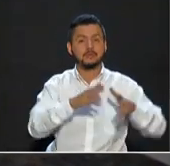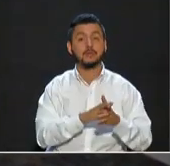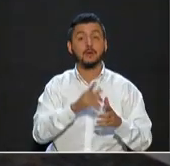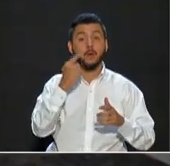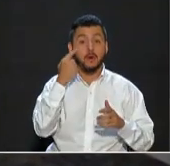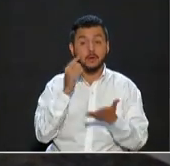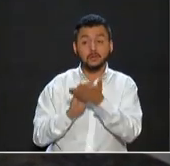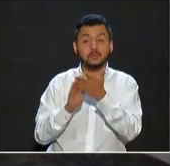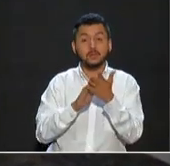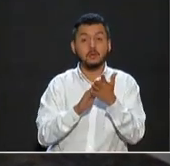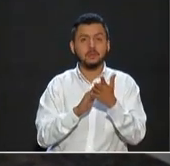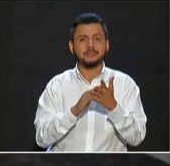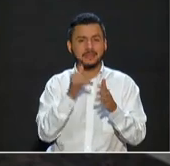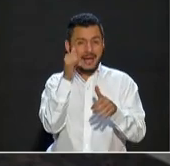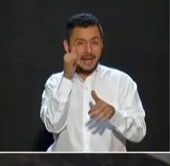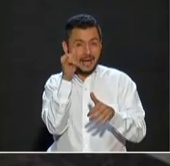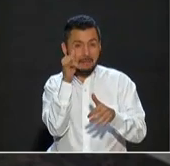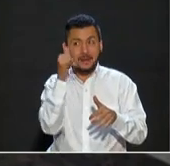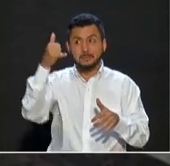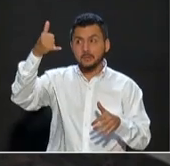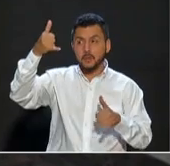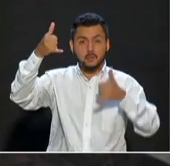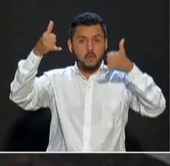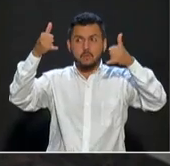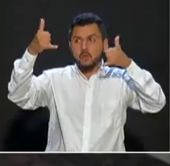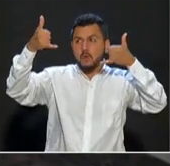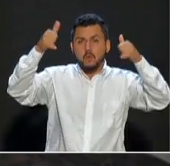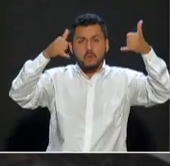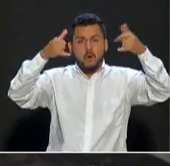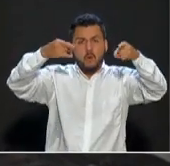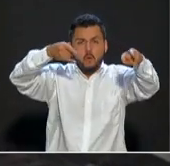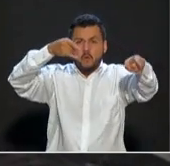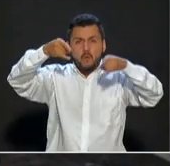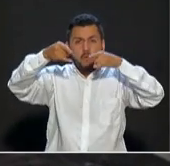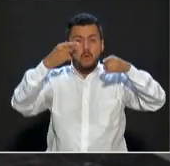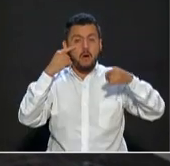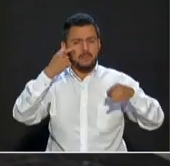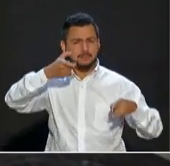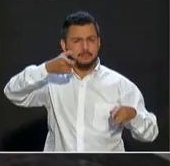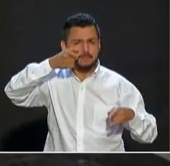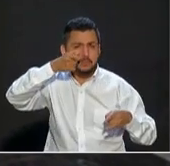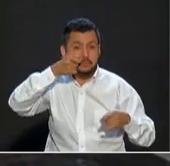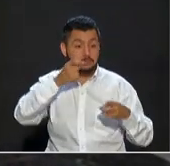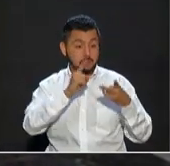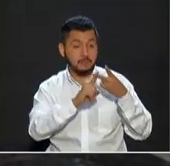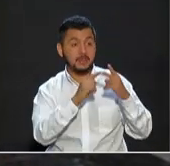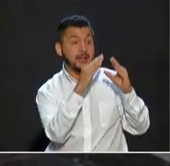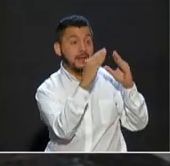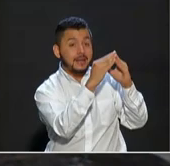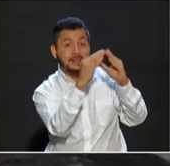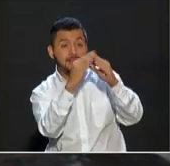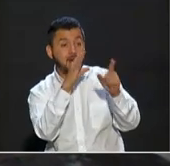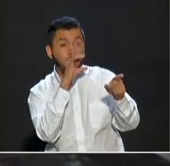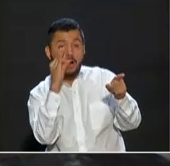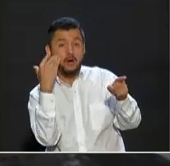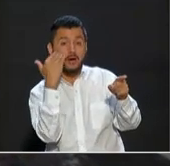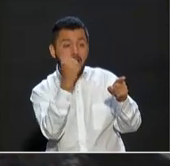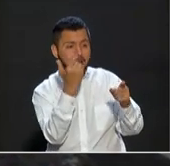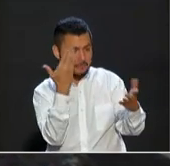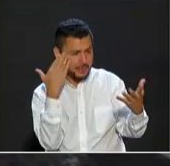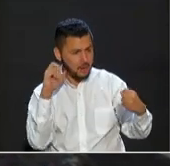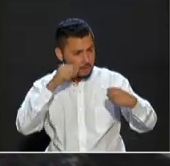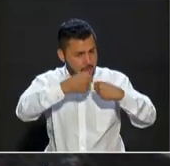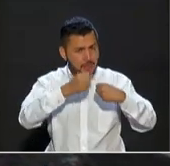vigilancia relación permanente con la fuerza pública con los vecinos con nuestros alcaldes de vamos a toda